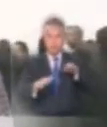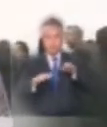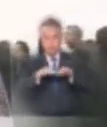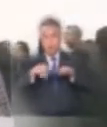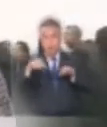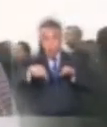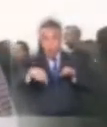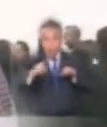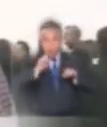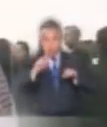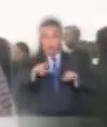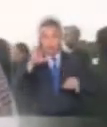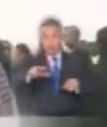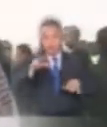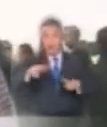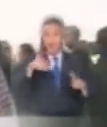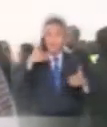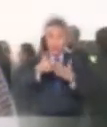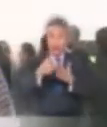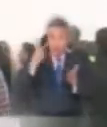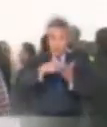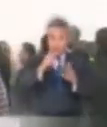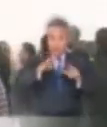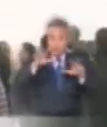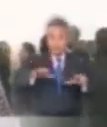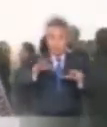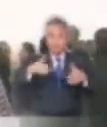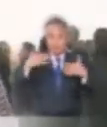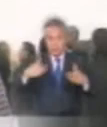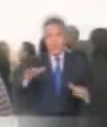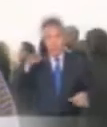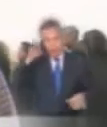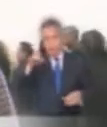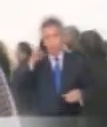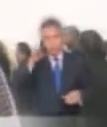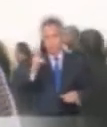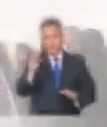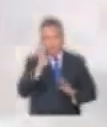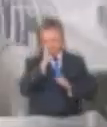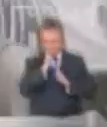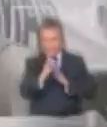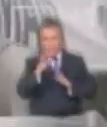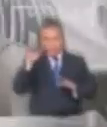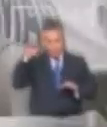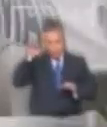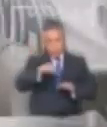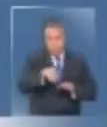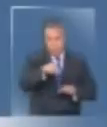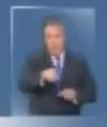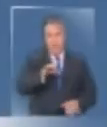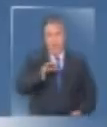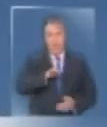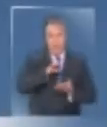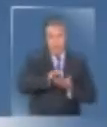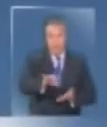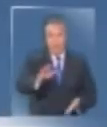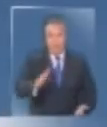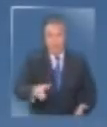18. Lo que quiere decir que a finales de 2018 ya todos los aviones podrán tener su estacionamiento directamente al aeropuerto. Nuevas opciones, mayor